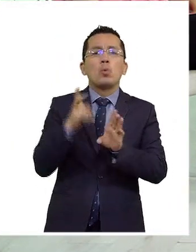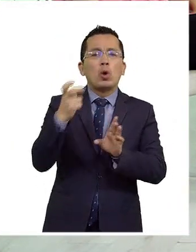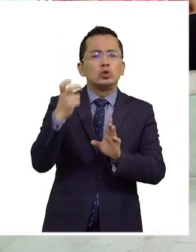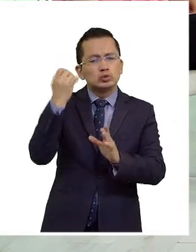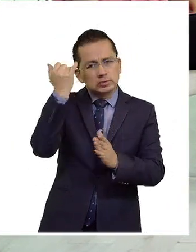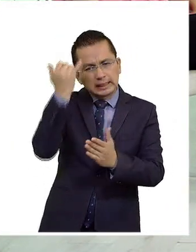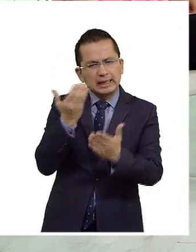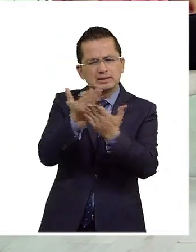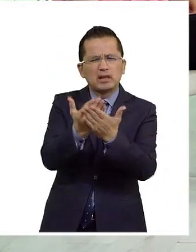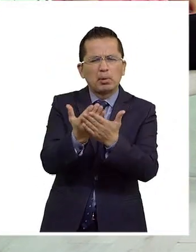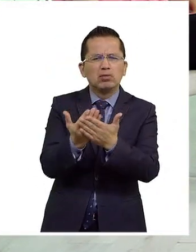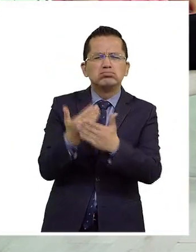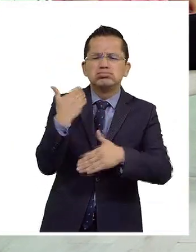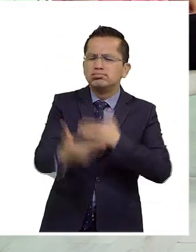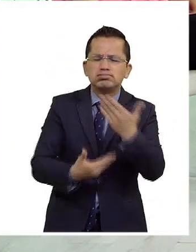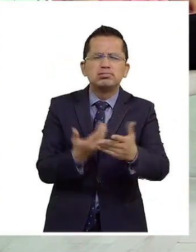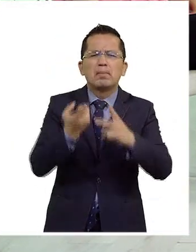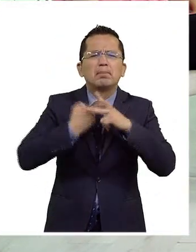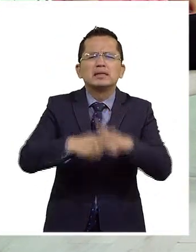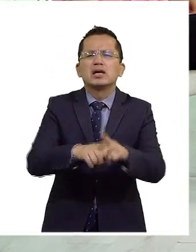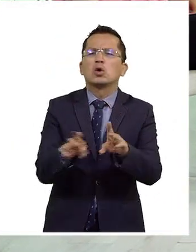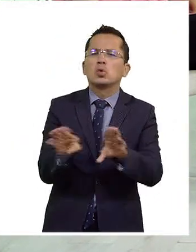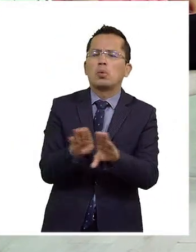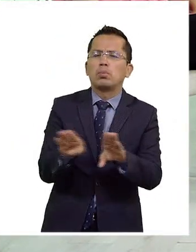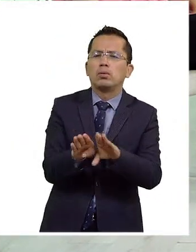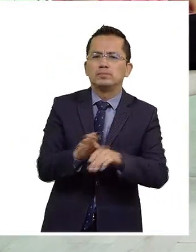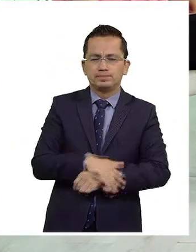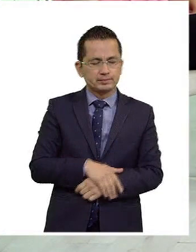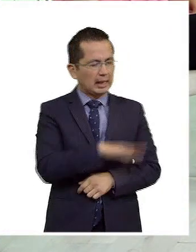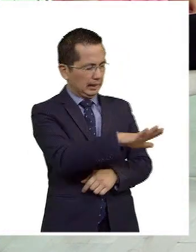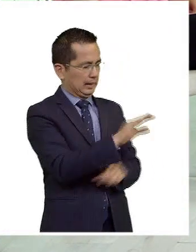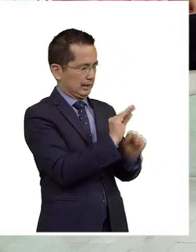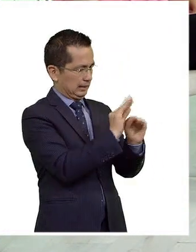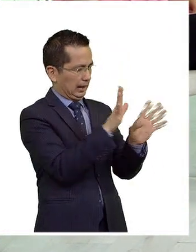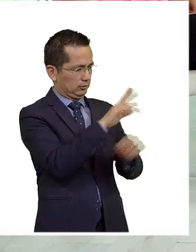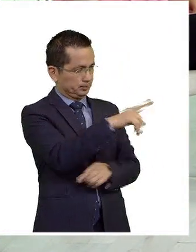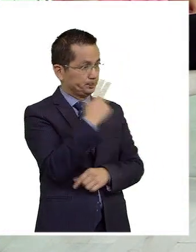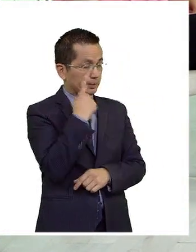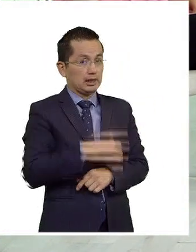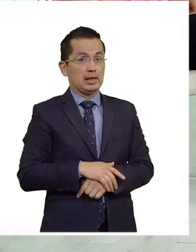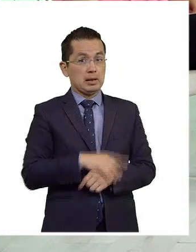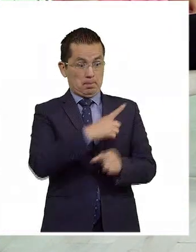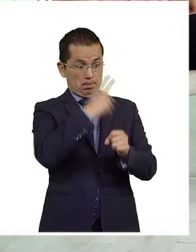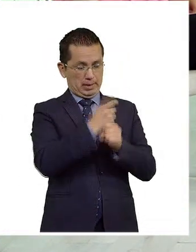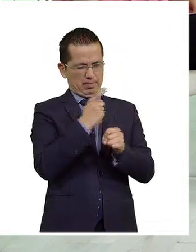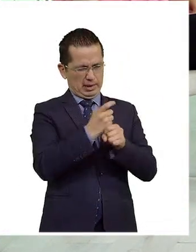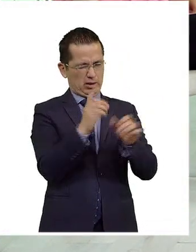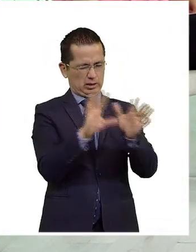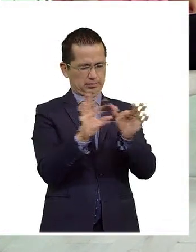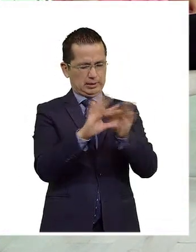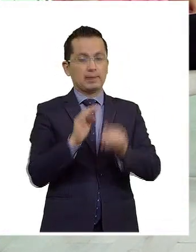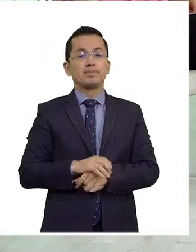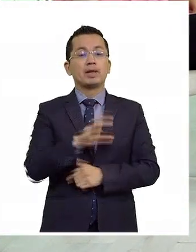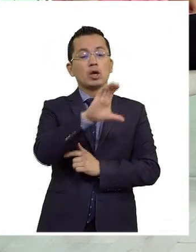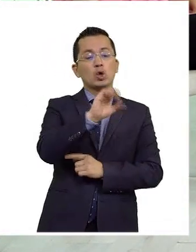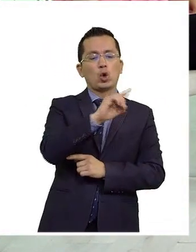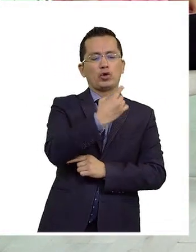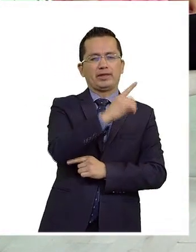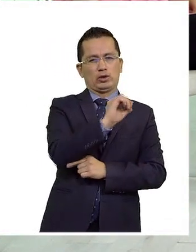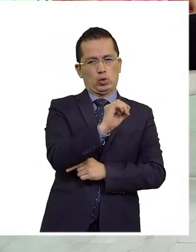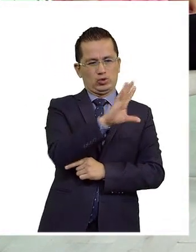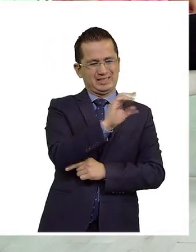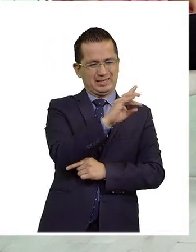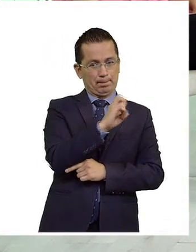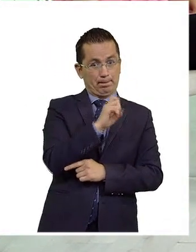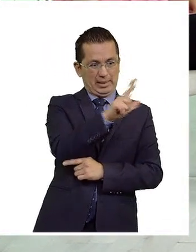Entonces, pues, por favor. Claro. Bueno, pues en primer lugar, aclarar que el Código Civil y el Código de Procedimientos Civiles de la Ciudad